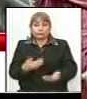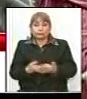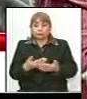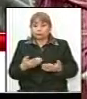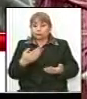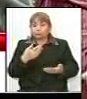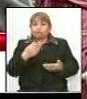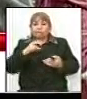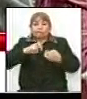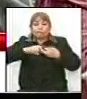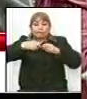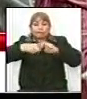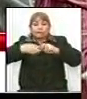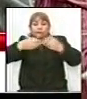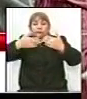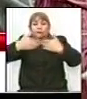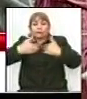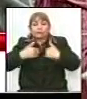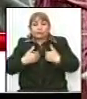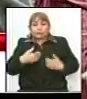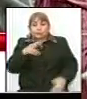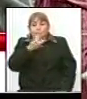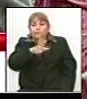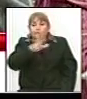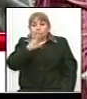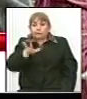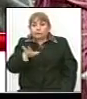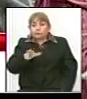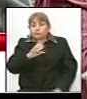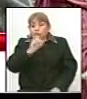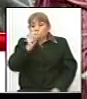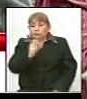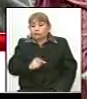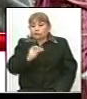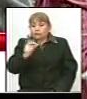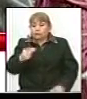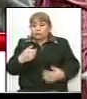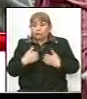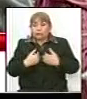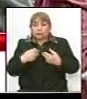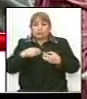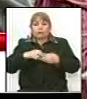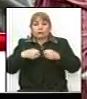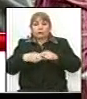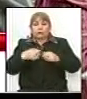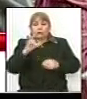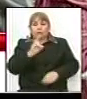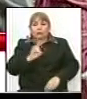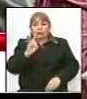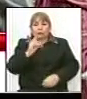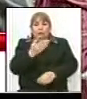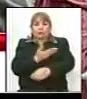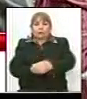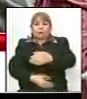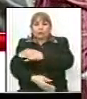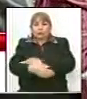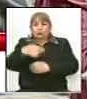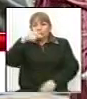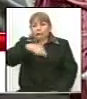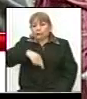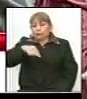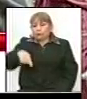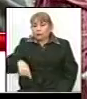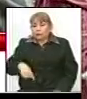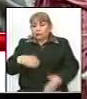qué dificultades se tiene. Dice que el 33% de la persona adulta mayor tiene dificultad para usar brazos y pies, lo cual lo